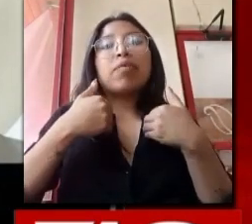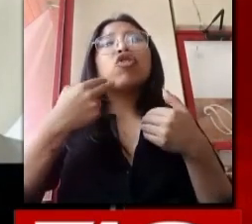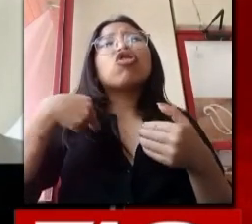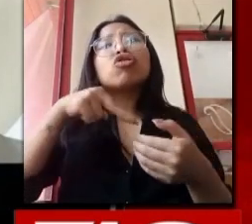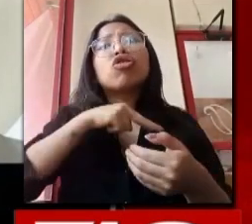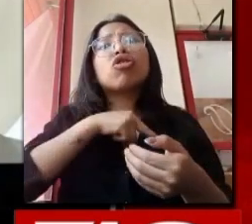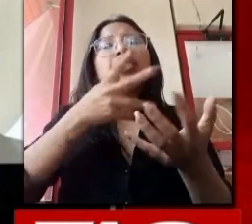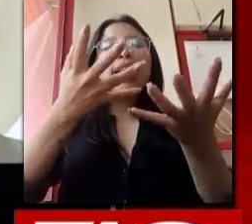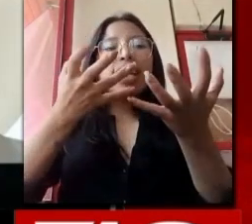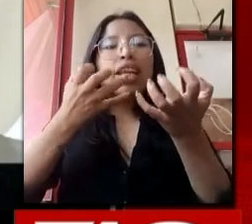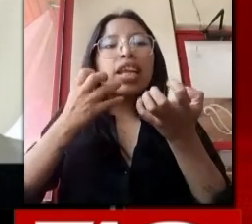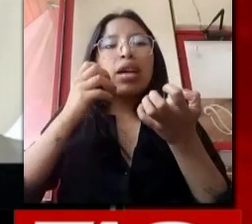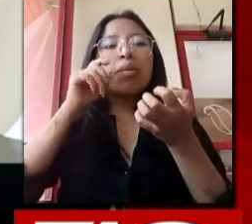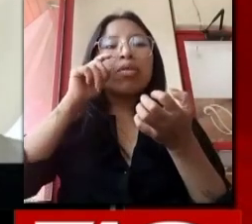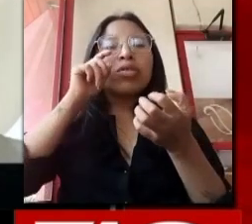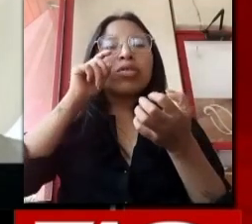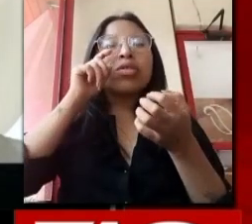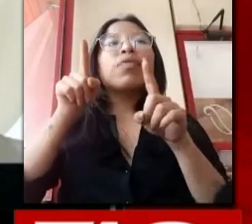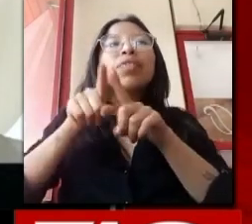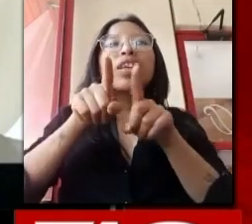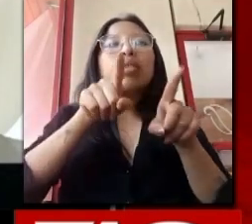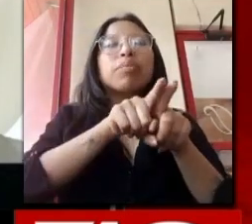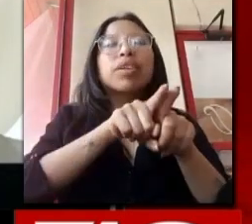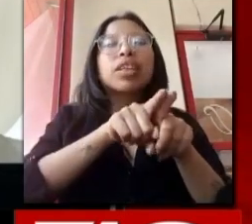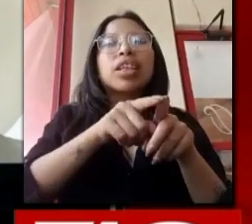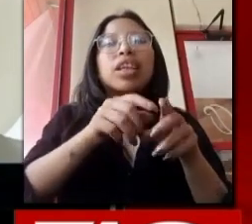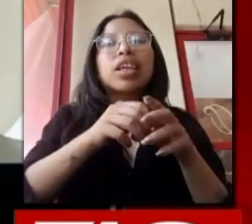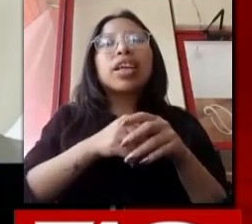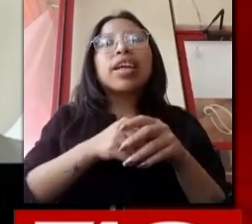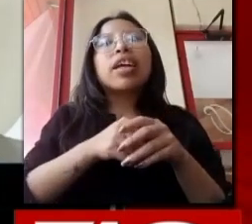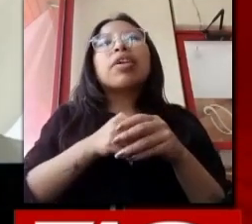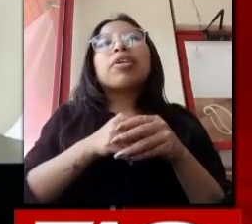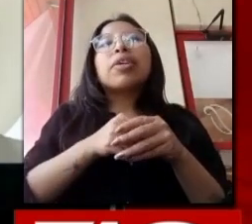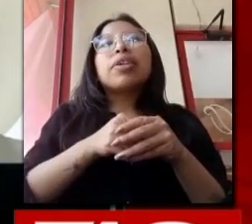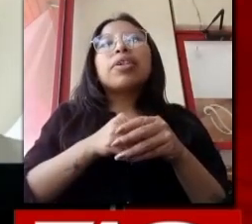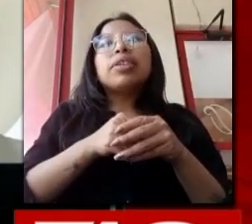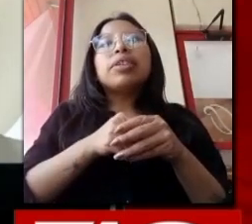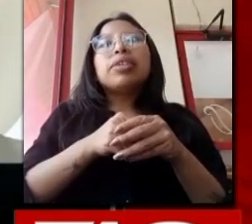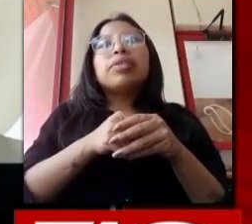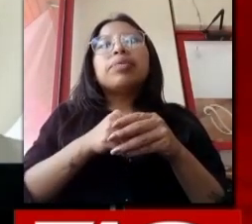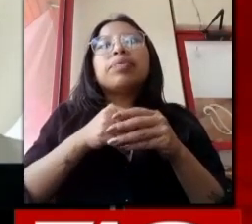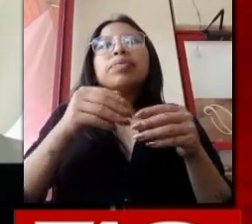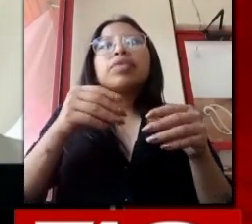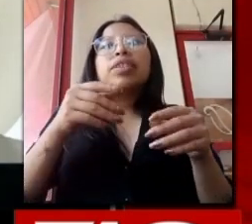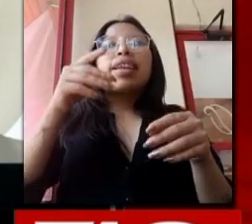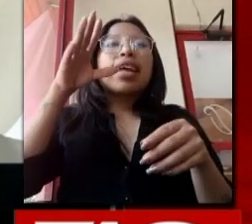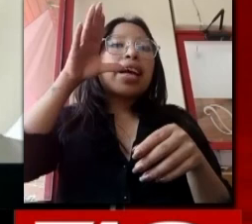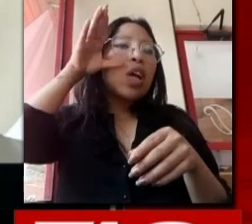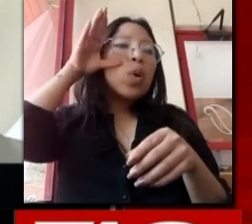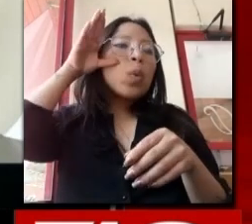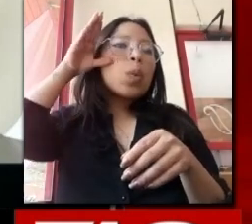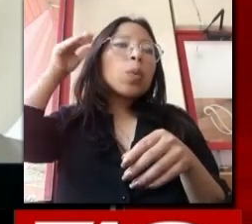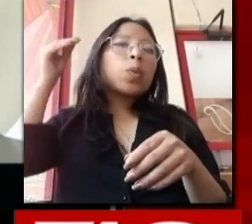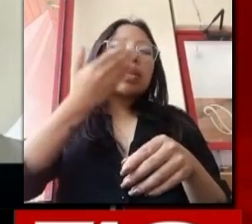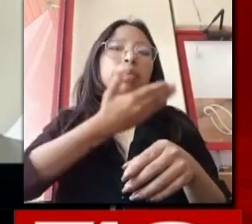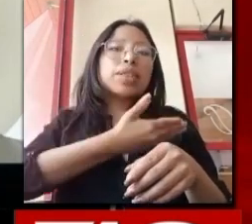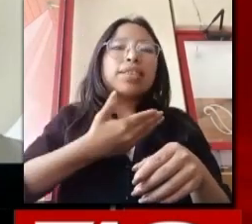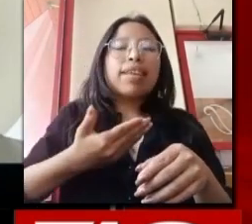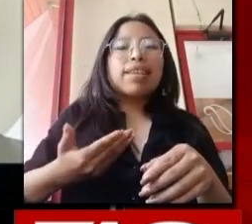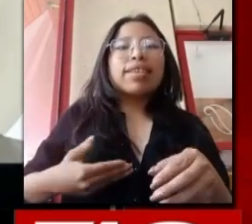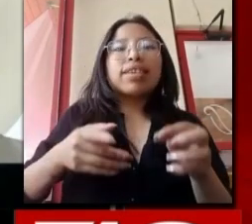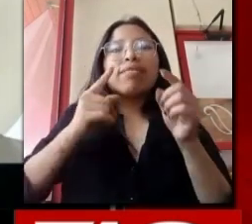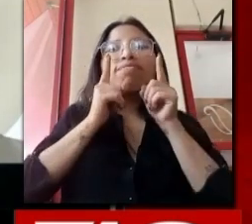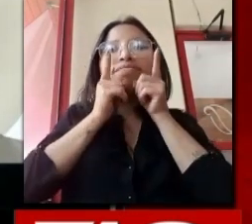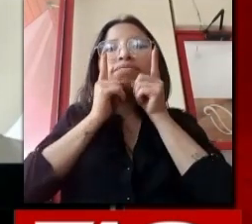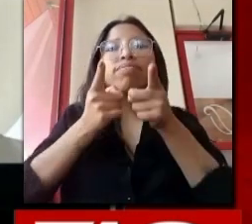Que es un... más que todo es el mandato de nuestro hermano presidente Bien. Luis Arce Catacora, también